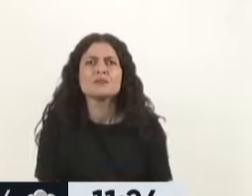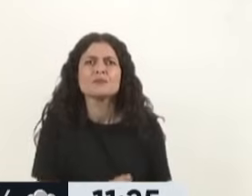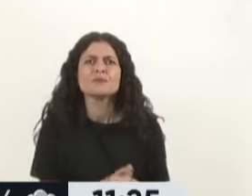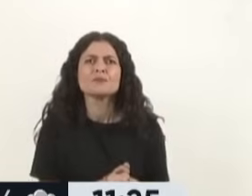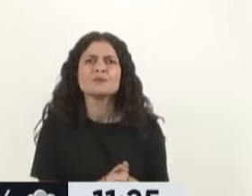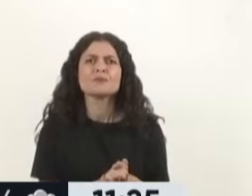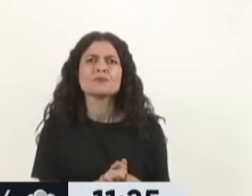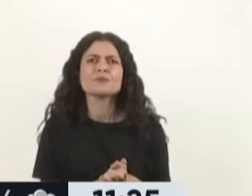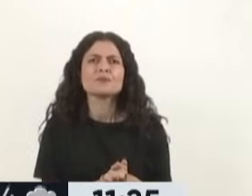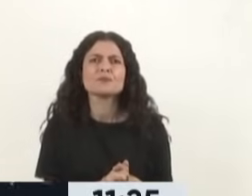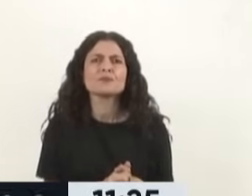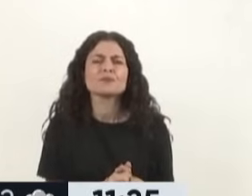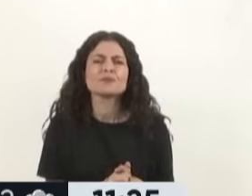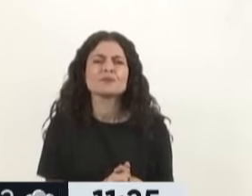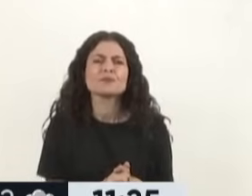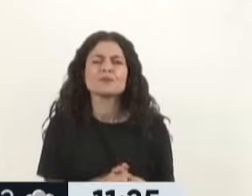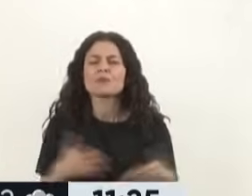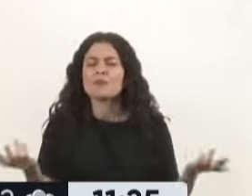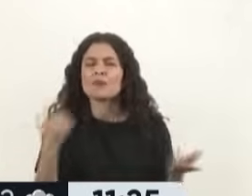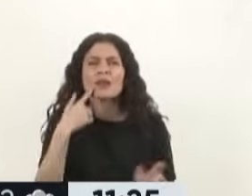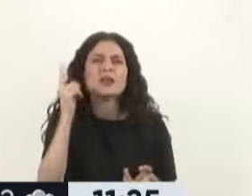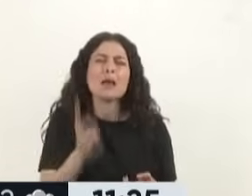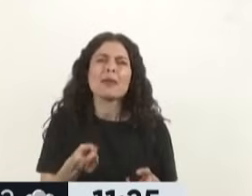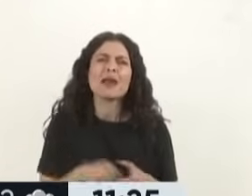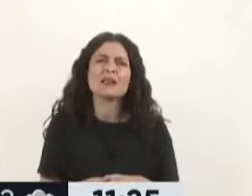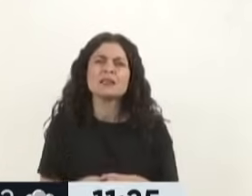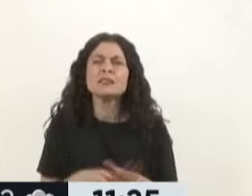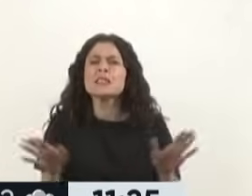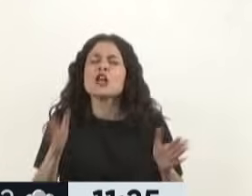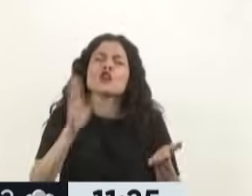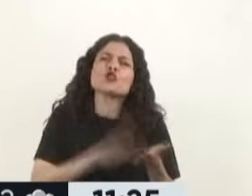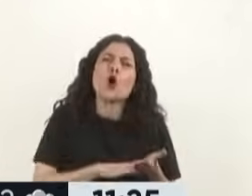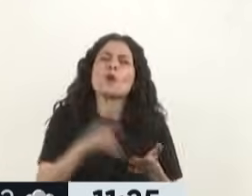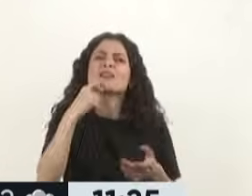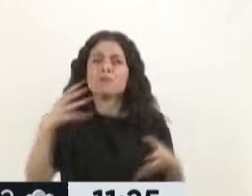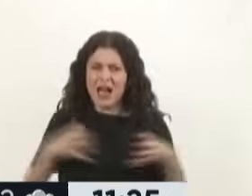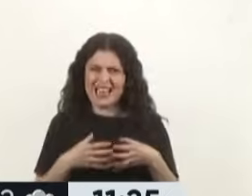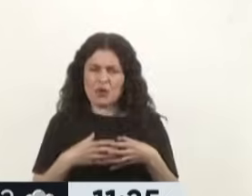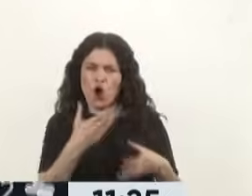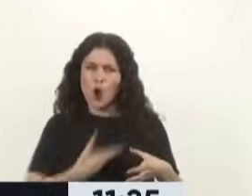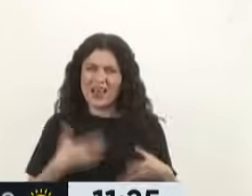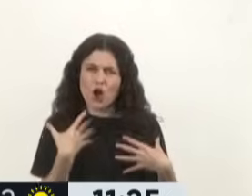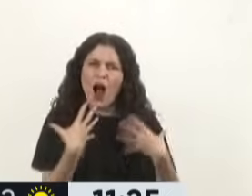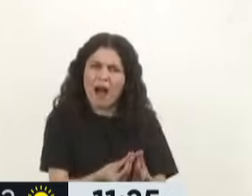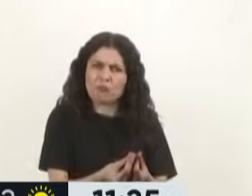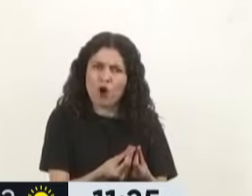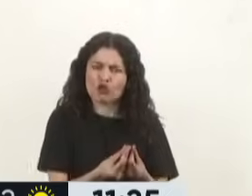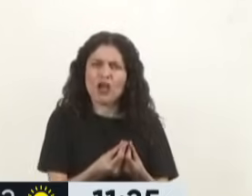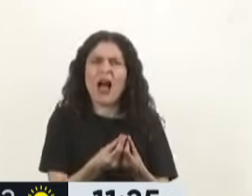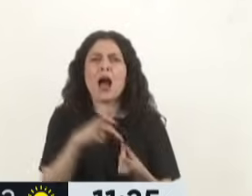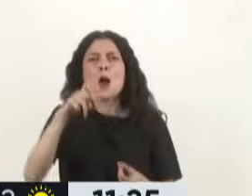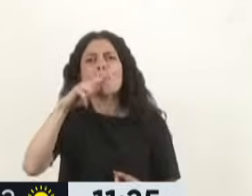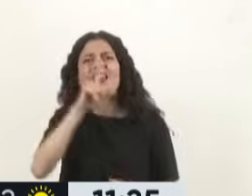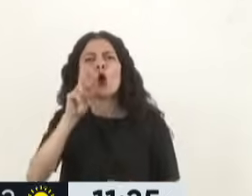no las hay, así que Ok, me quedaron no, muchas. está bien. No hay problema. Y después, más allá de la defensa clara del gobierno Petovelo, le quiero preguntar si